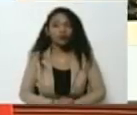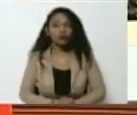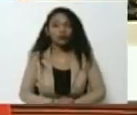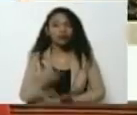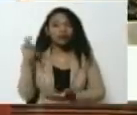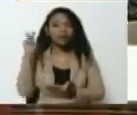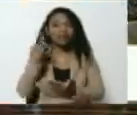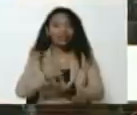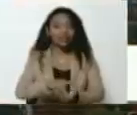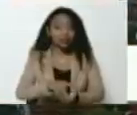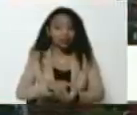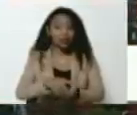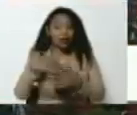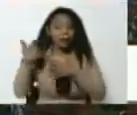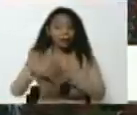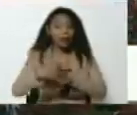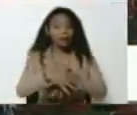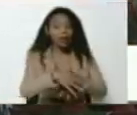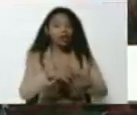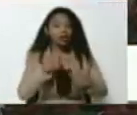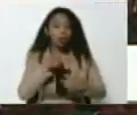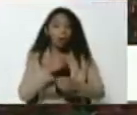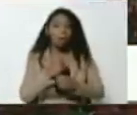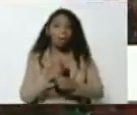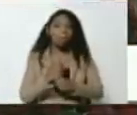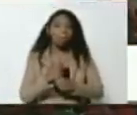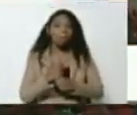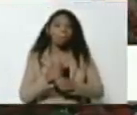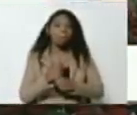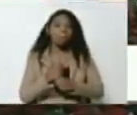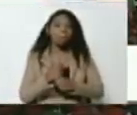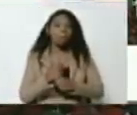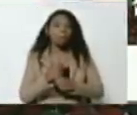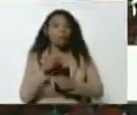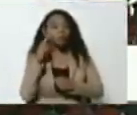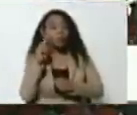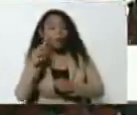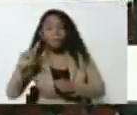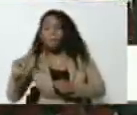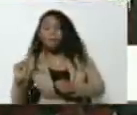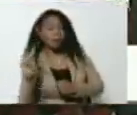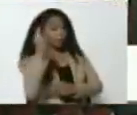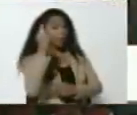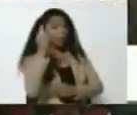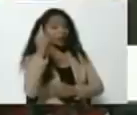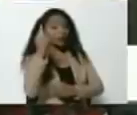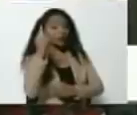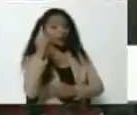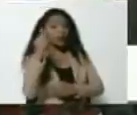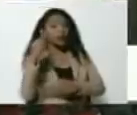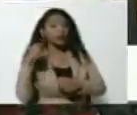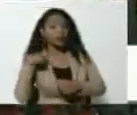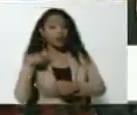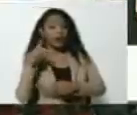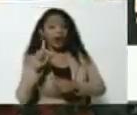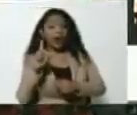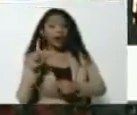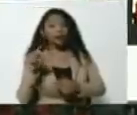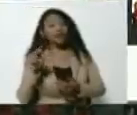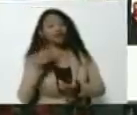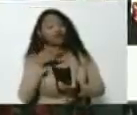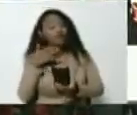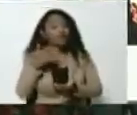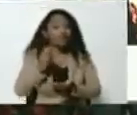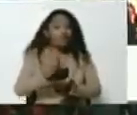marcha. Yo los esperé. Y por primera vez, desde que partió nuestro